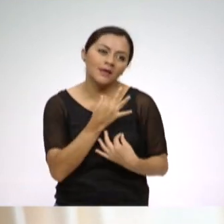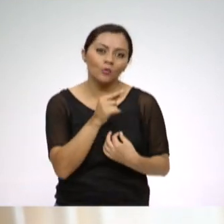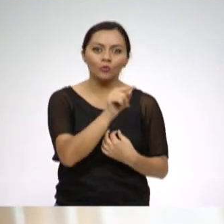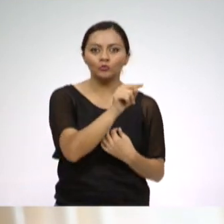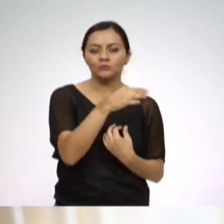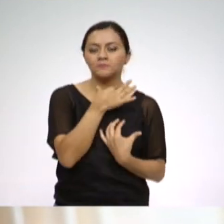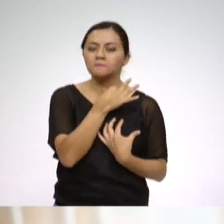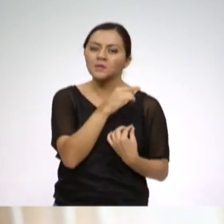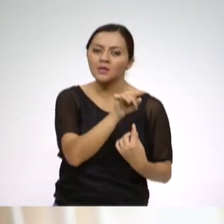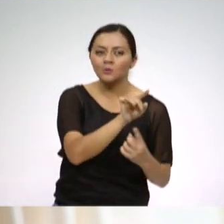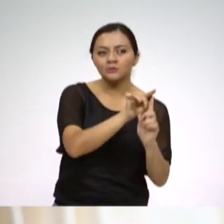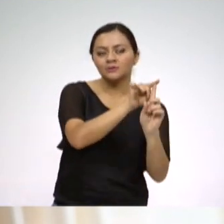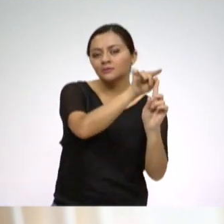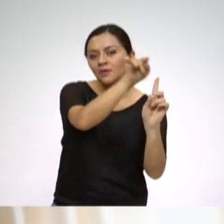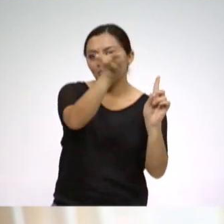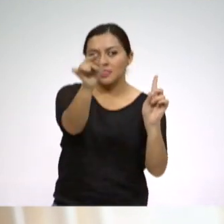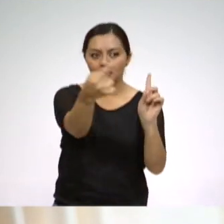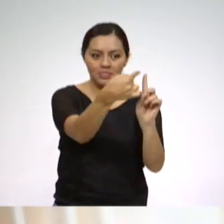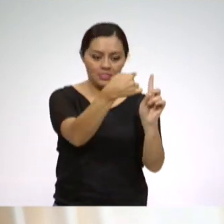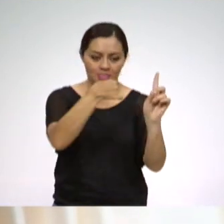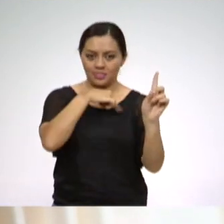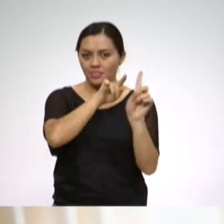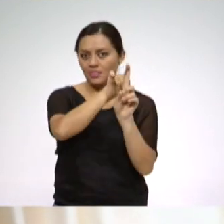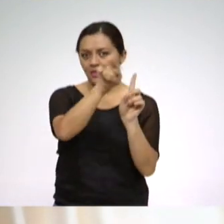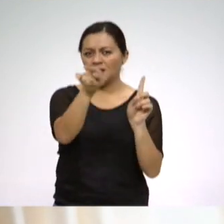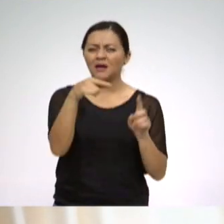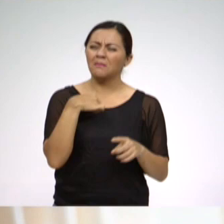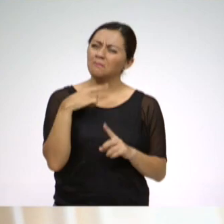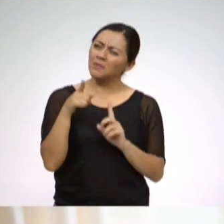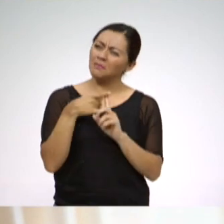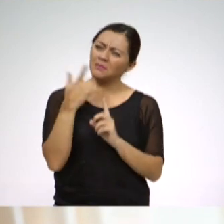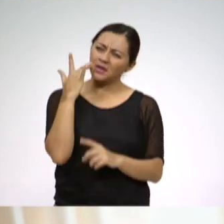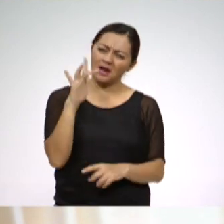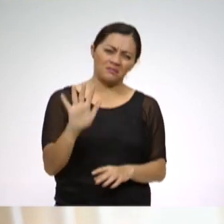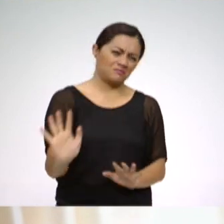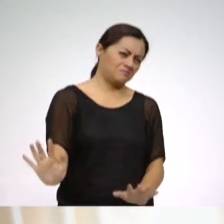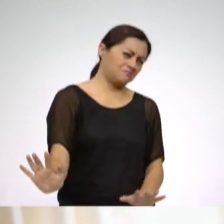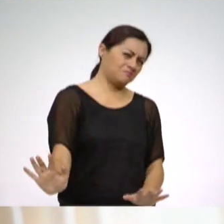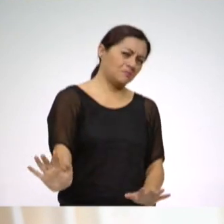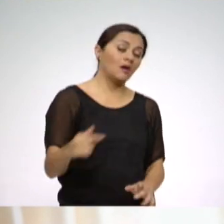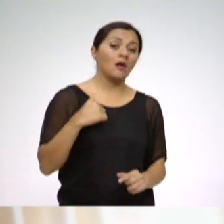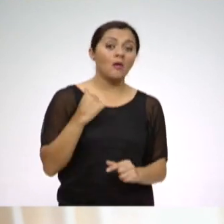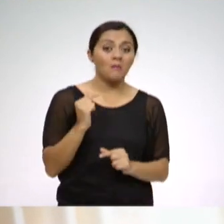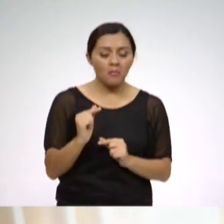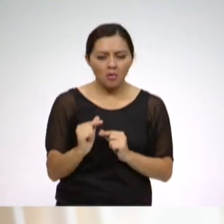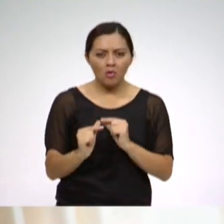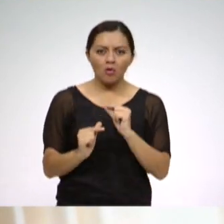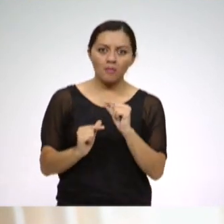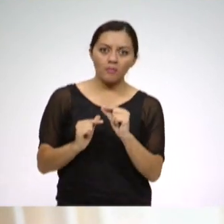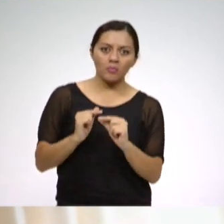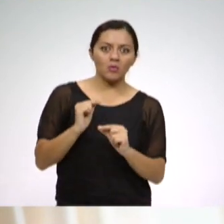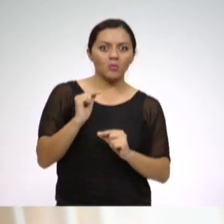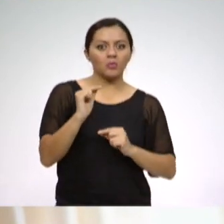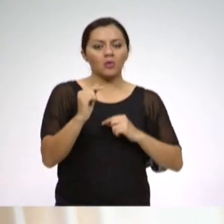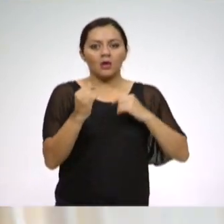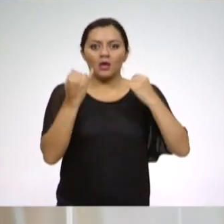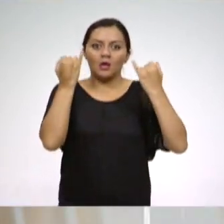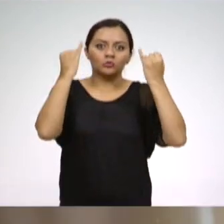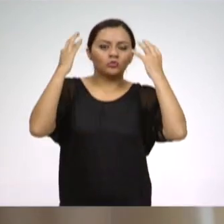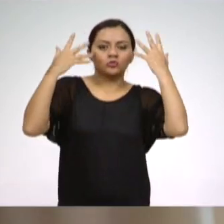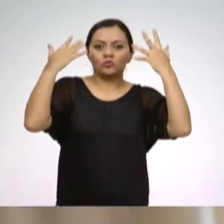cosas así. Y al principio se me hizo raro. Y después, poco a poco, me fui ilusionando yo